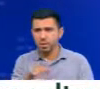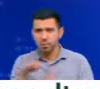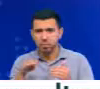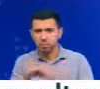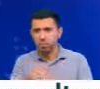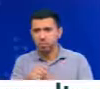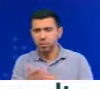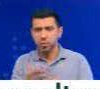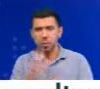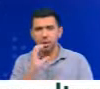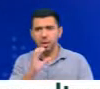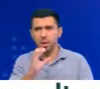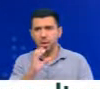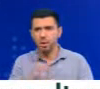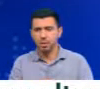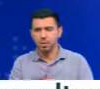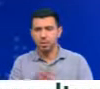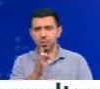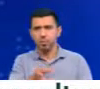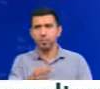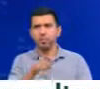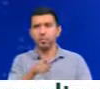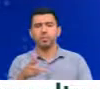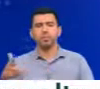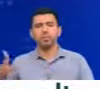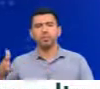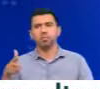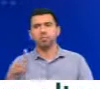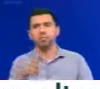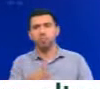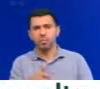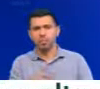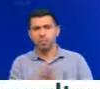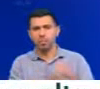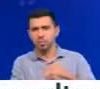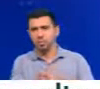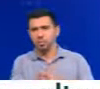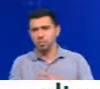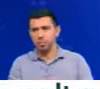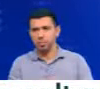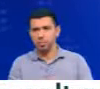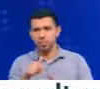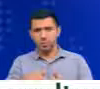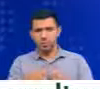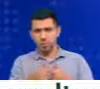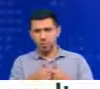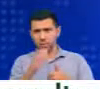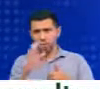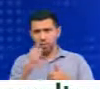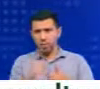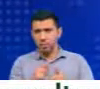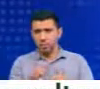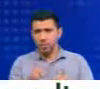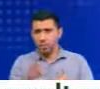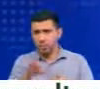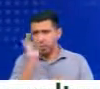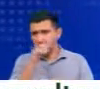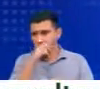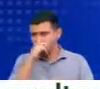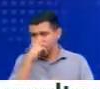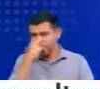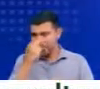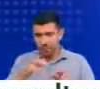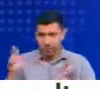del Catatumbo y cumplía un recorrido no habitual para llegar al interior del país. En la inspección, los investigadores constataron inconsistencias